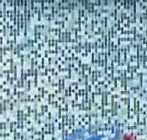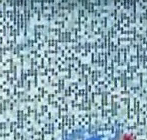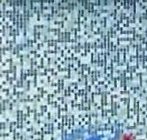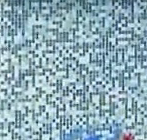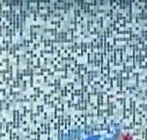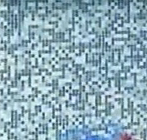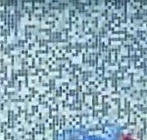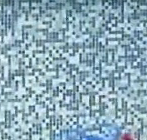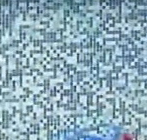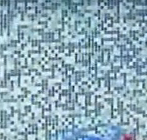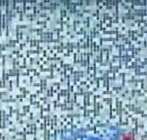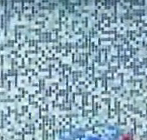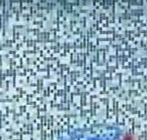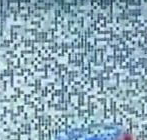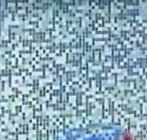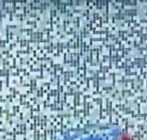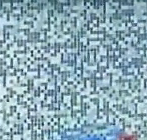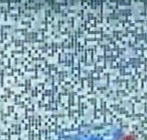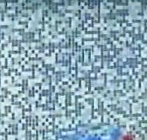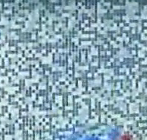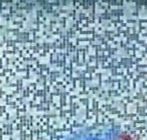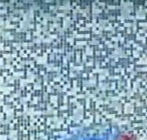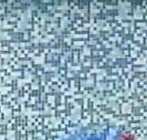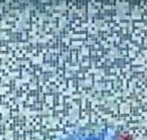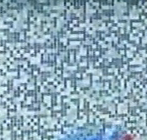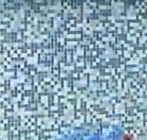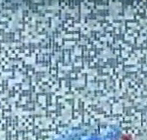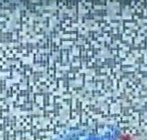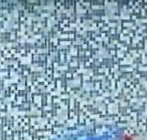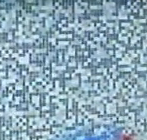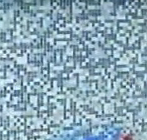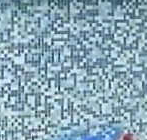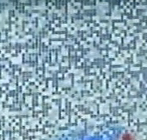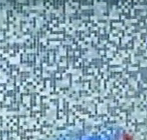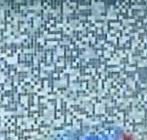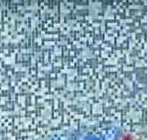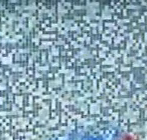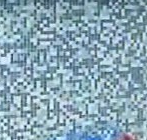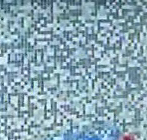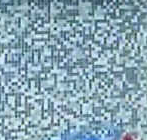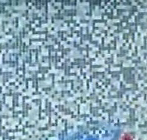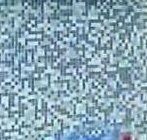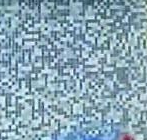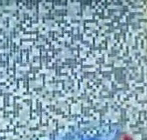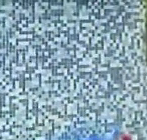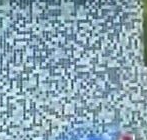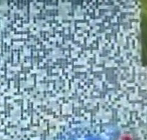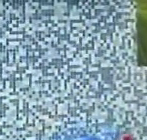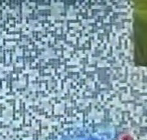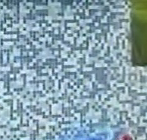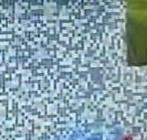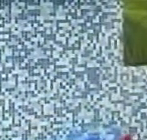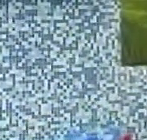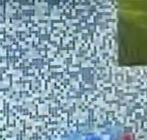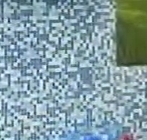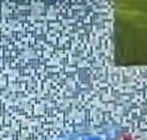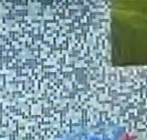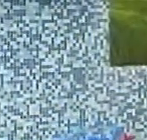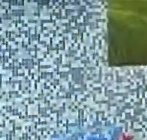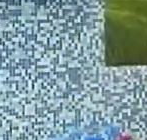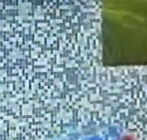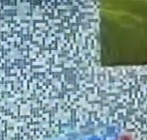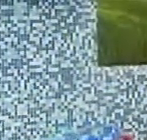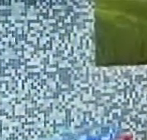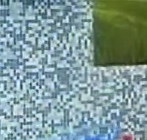Muchas gracias por estar nuevamente con nosotros en una nueva edición de Conexión Vital. Hoy desde nuestro parque médico, situado a